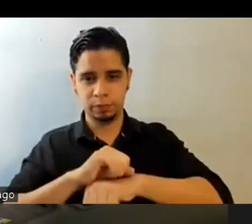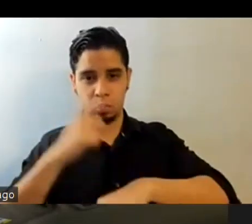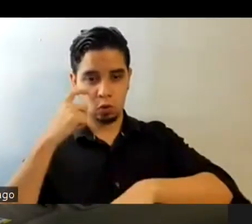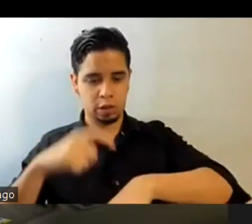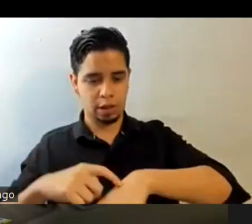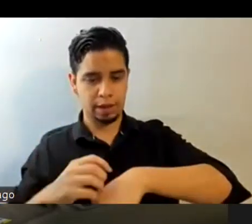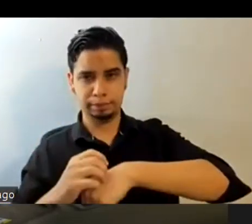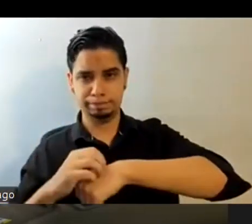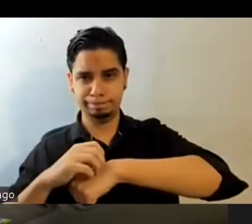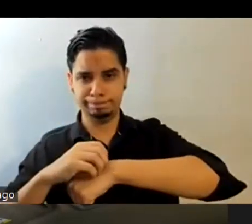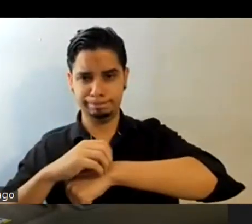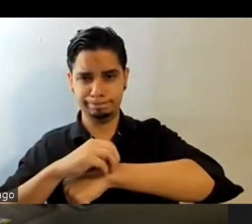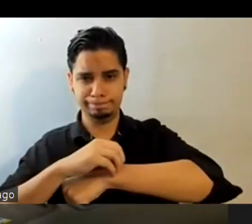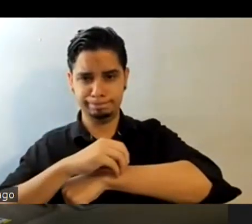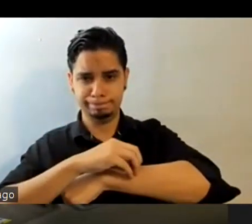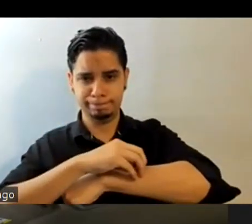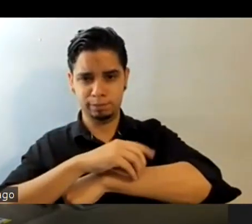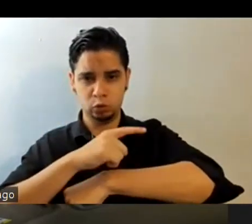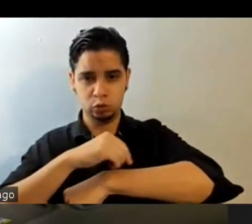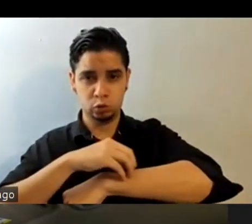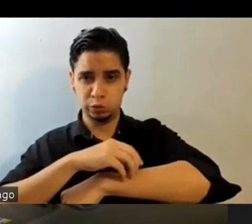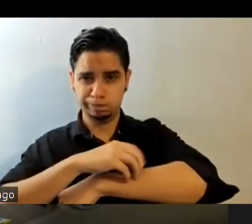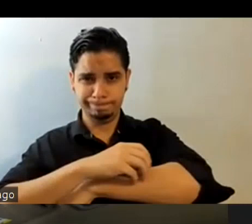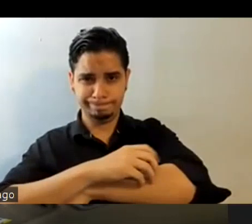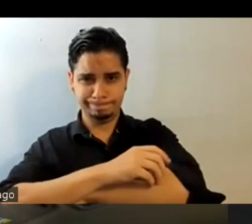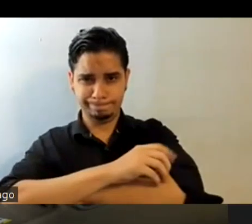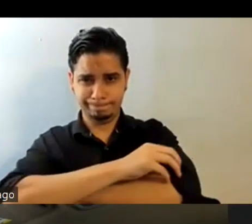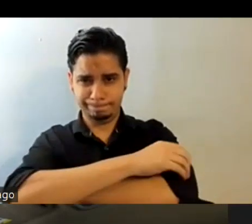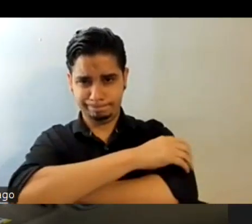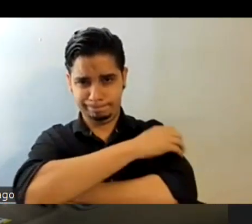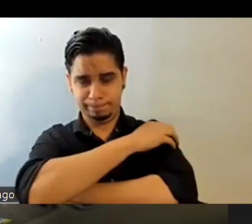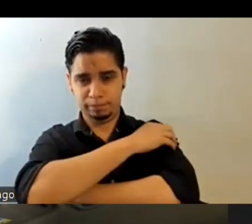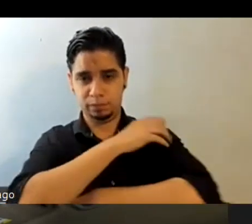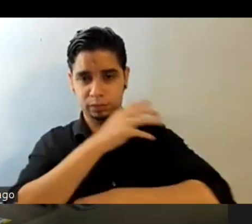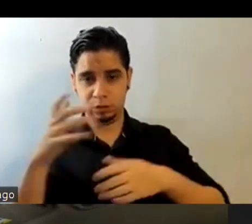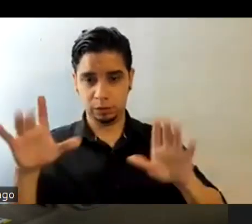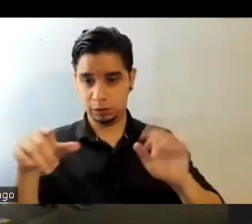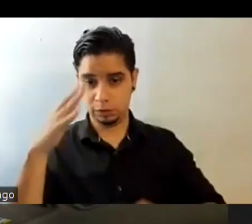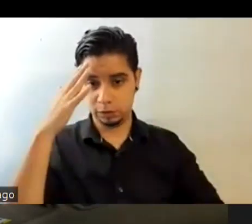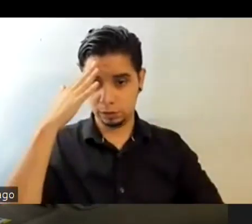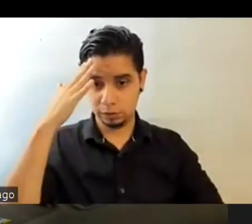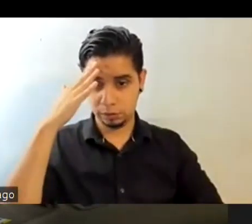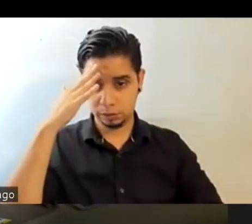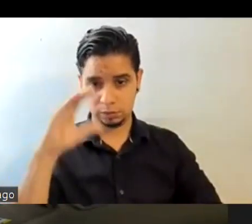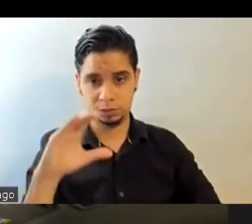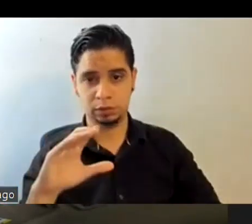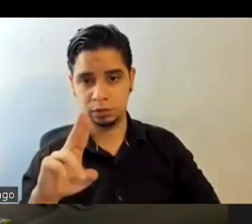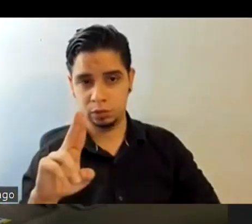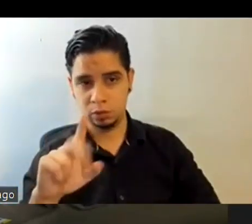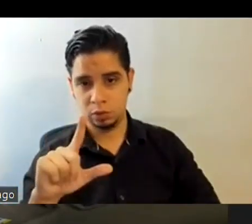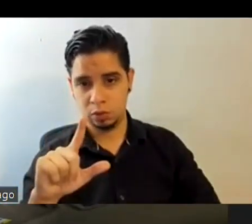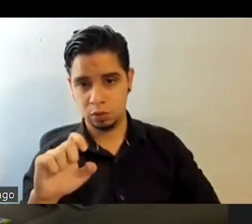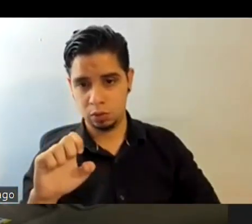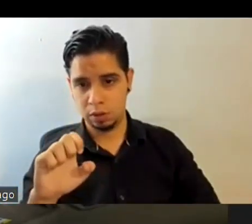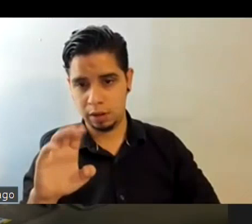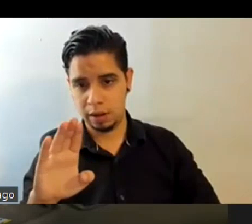erupción dolorosa y me cogía todo el brazo así, que ya ustedes se imaginan que eso es lo que se llama la culebrilla. Así que